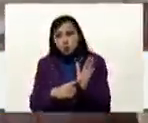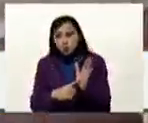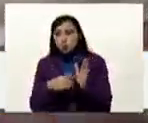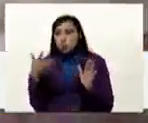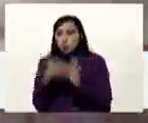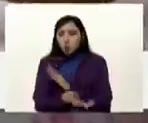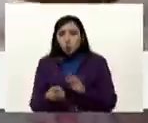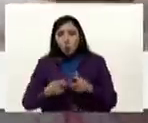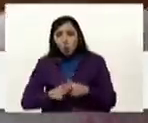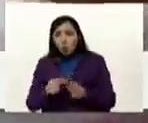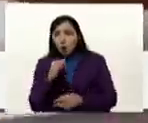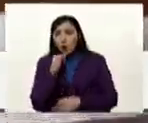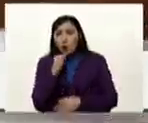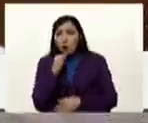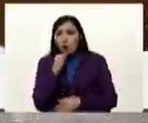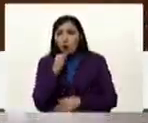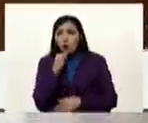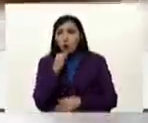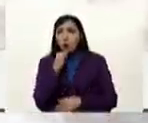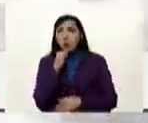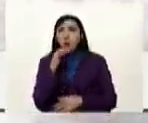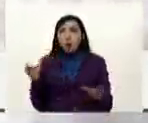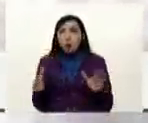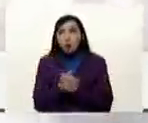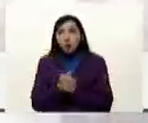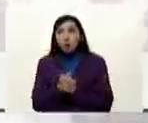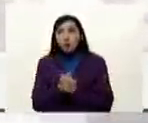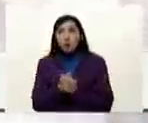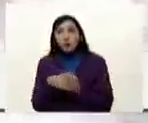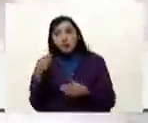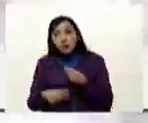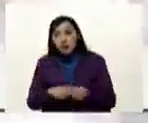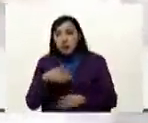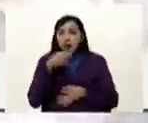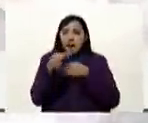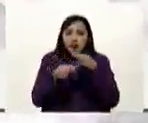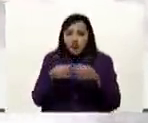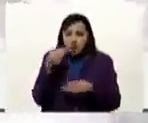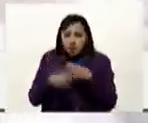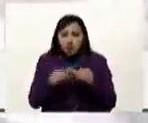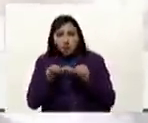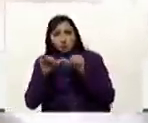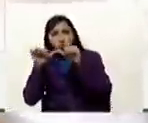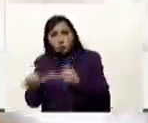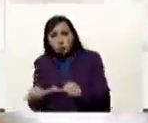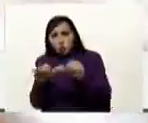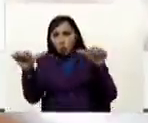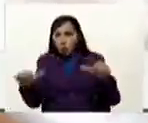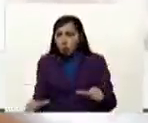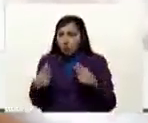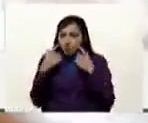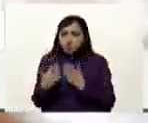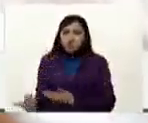técnicos, que nos informe con respecto a todo el tema de cómo hemos avanzado sistemáticamente, jefe.